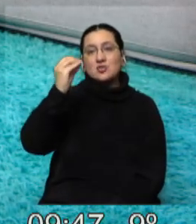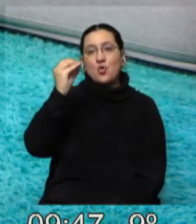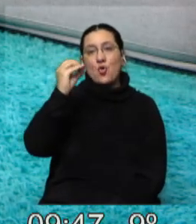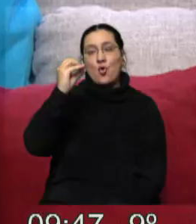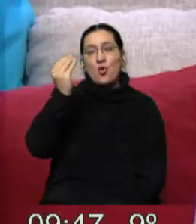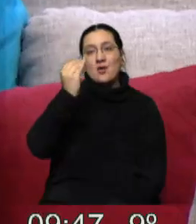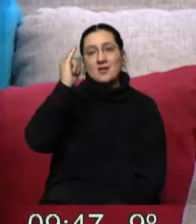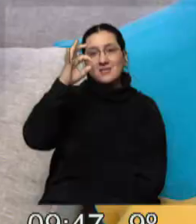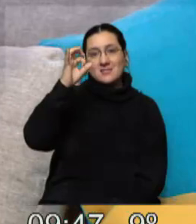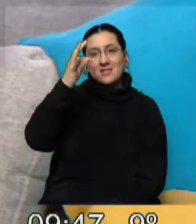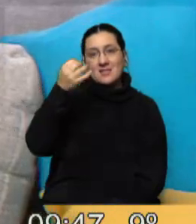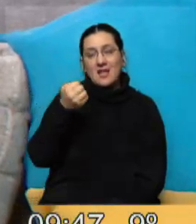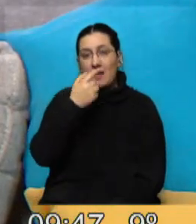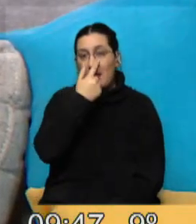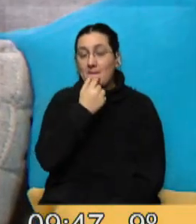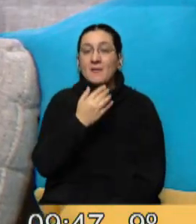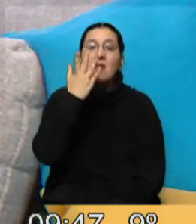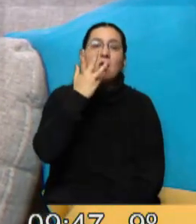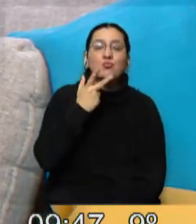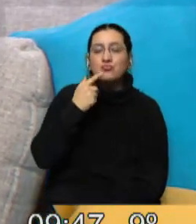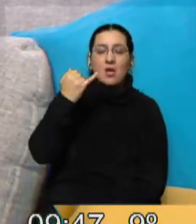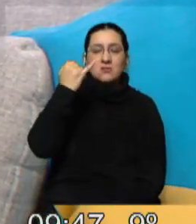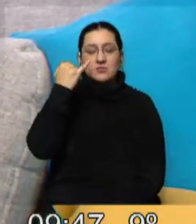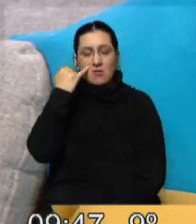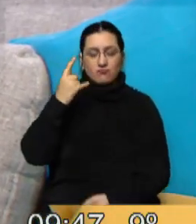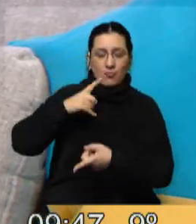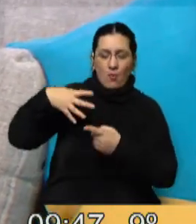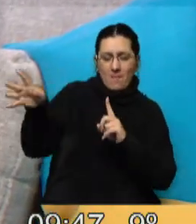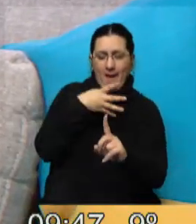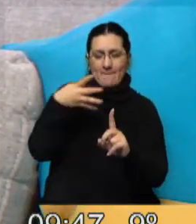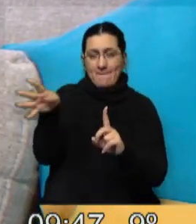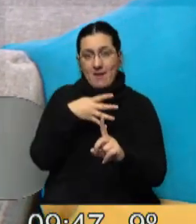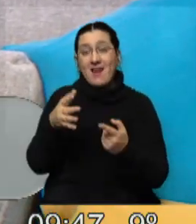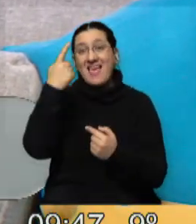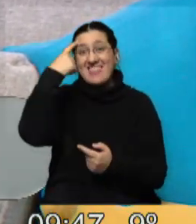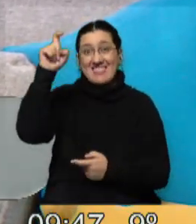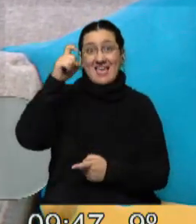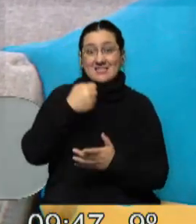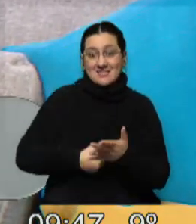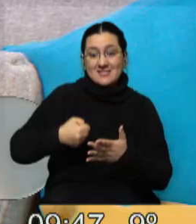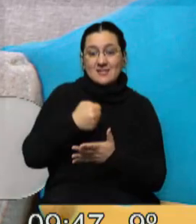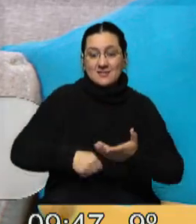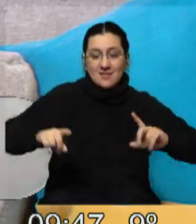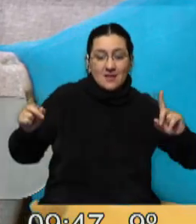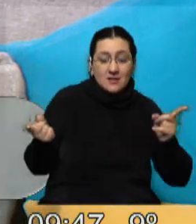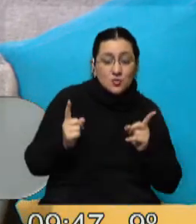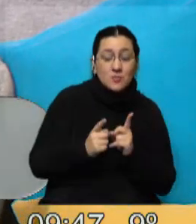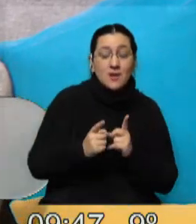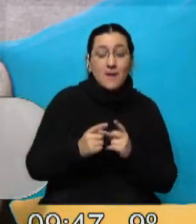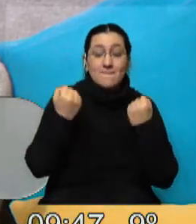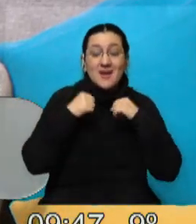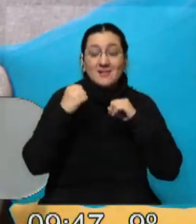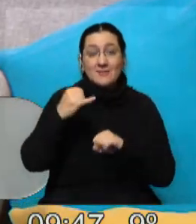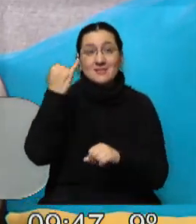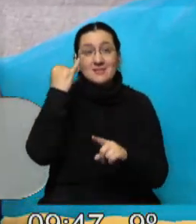esa sigla? Si una sigla, en realidad, es la idea es tratar de aglomerar prácticas sexuales que